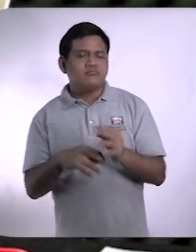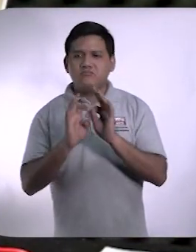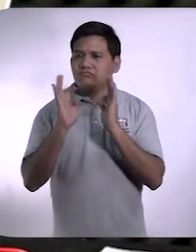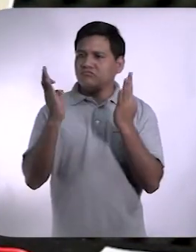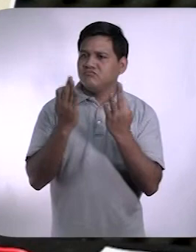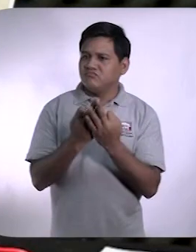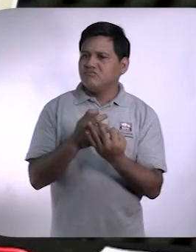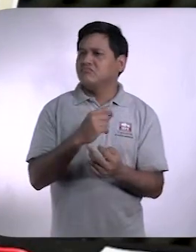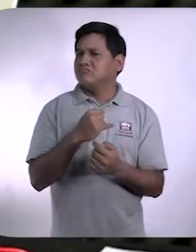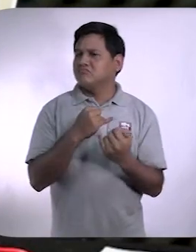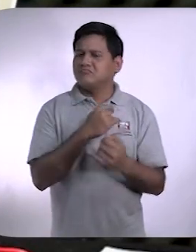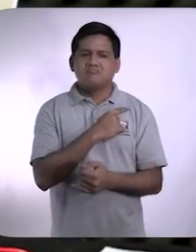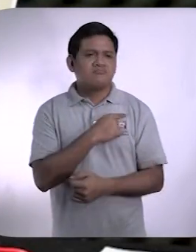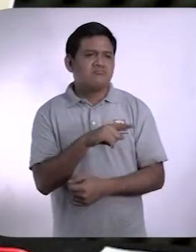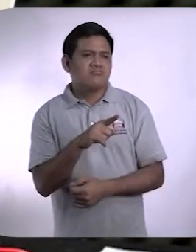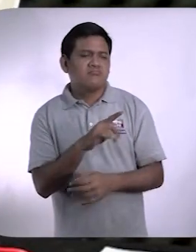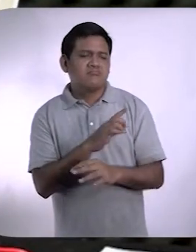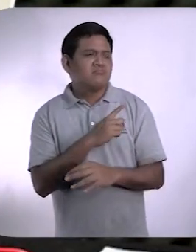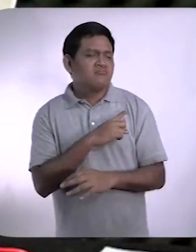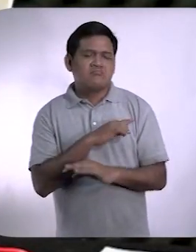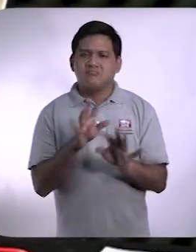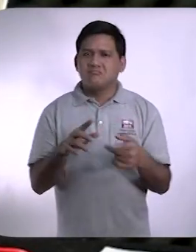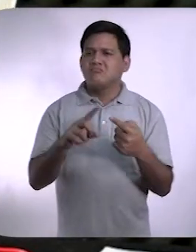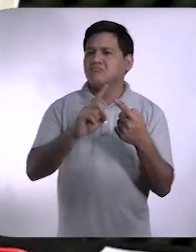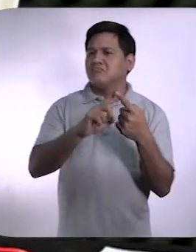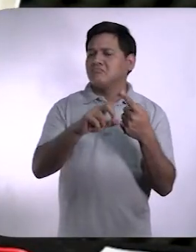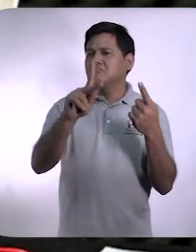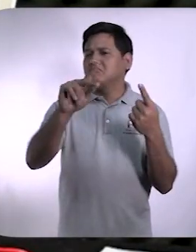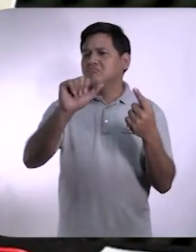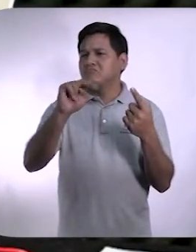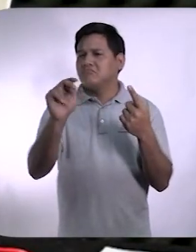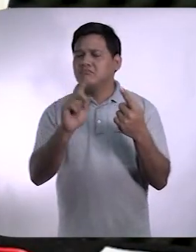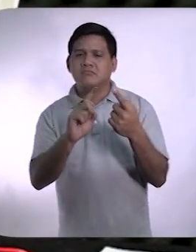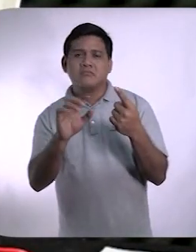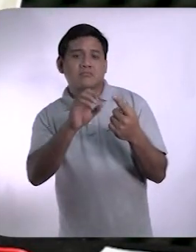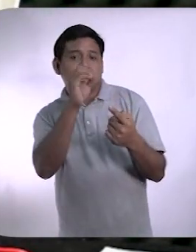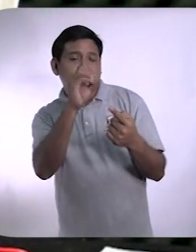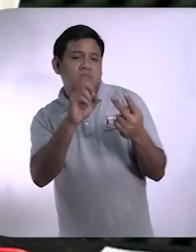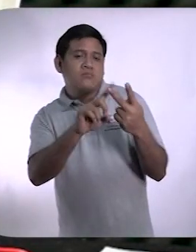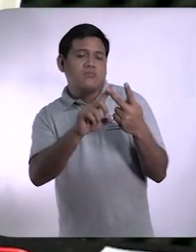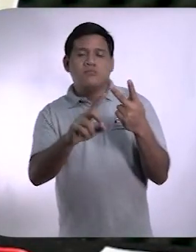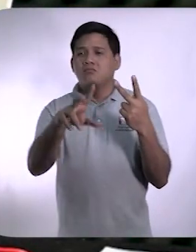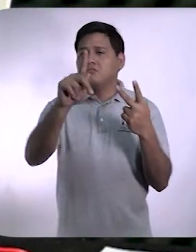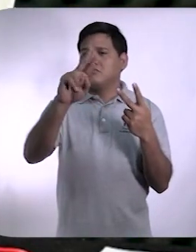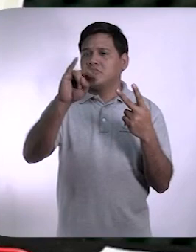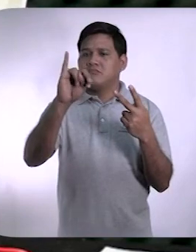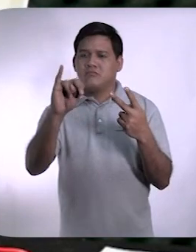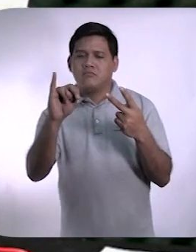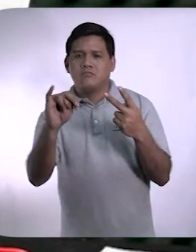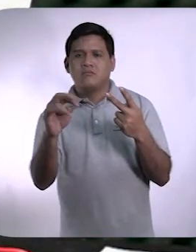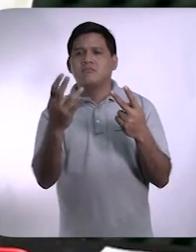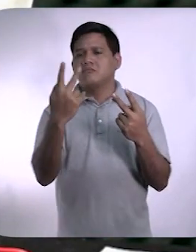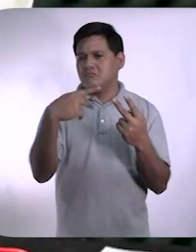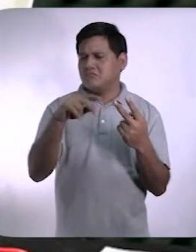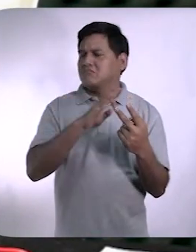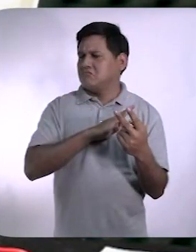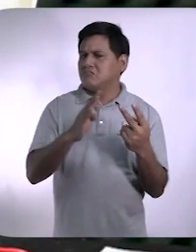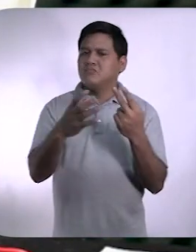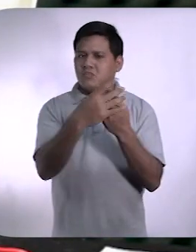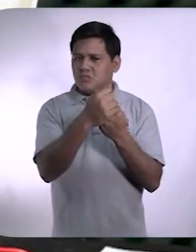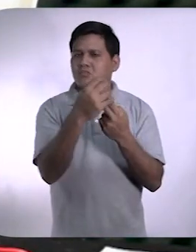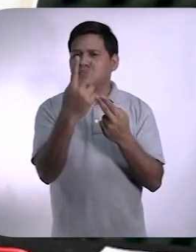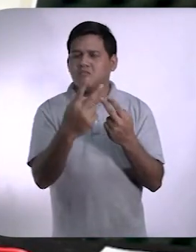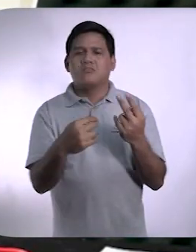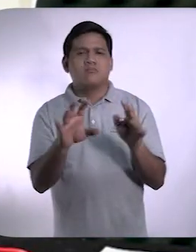individual. Lo mismo opera para la coalición, pueden marcar los tres o dos, y lo mismo para la